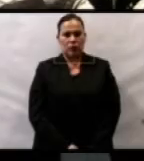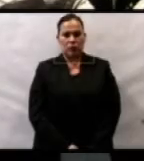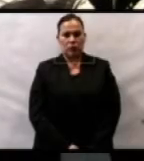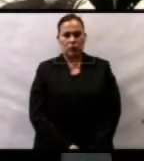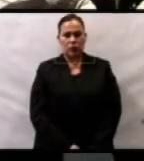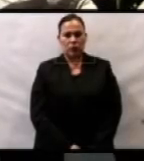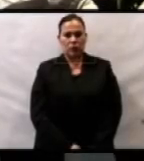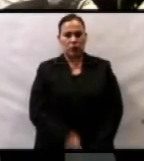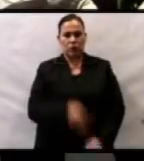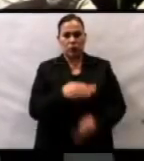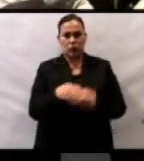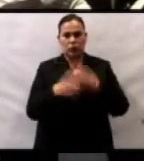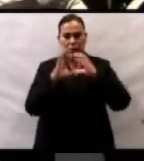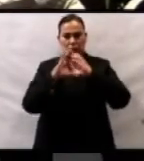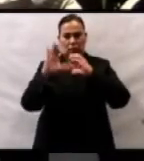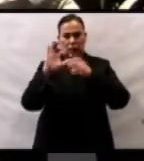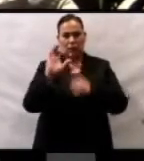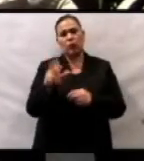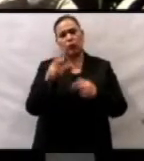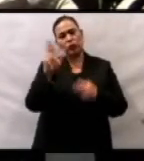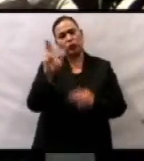Entonaremos nuestro himno nacional.